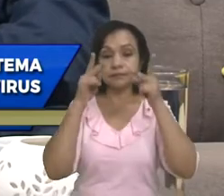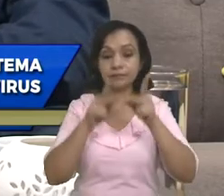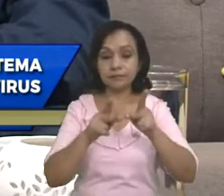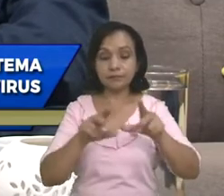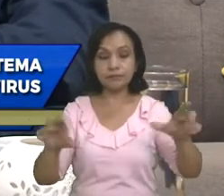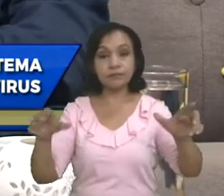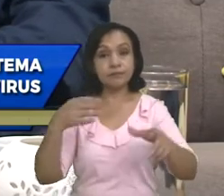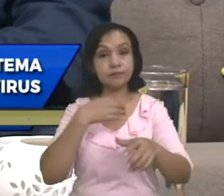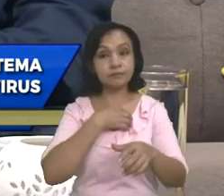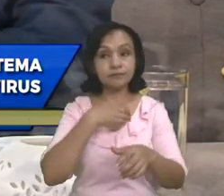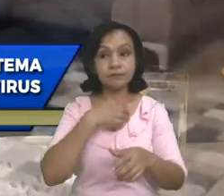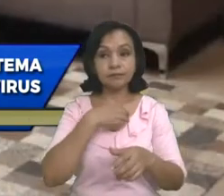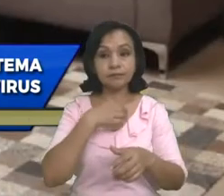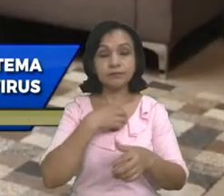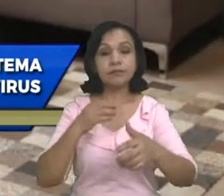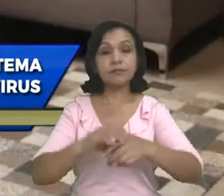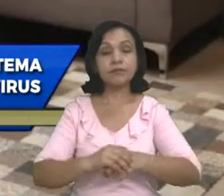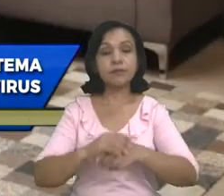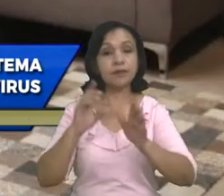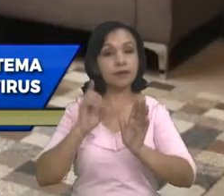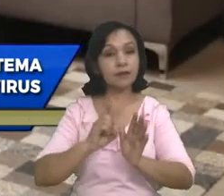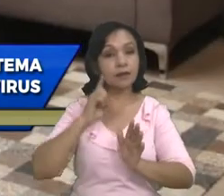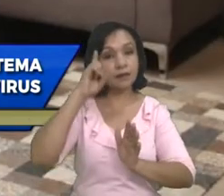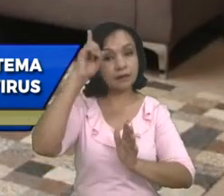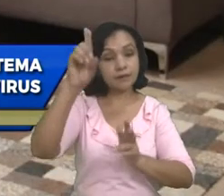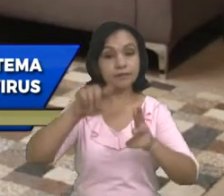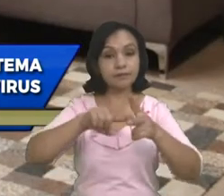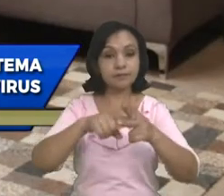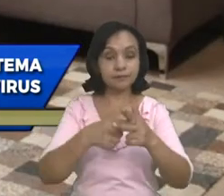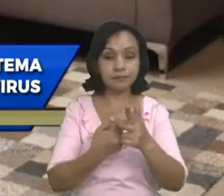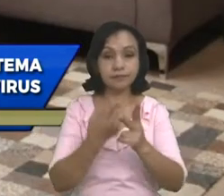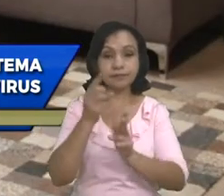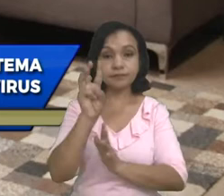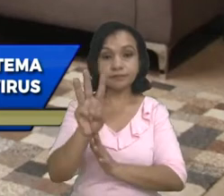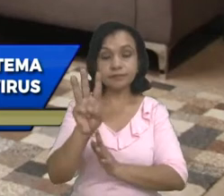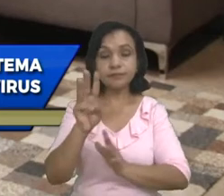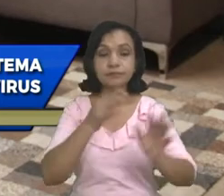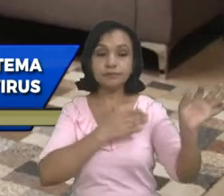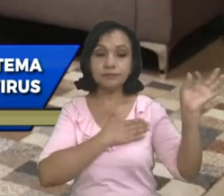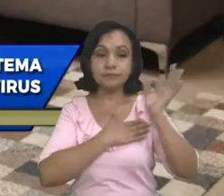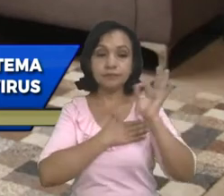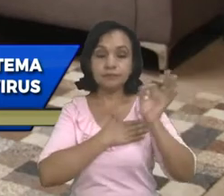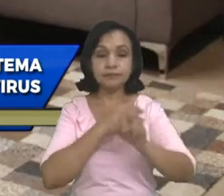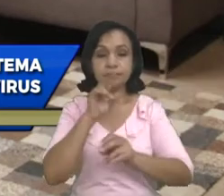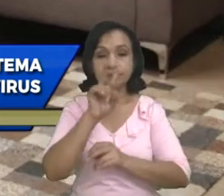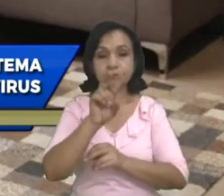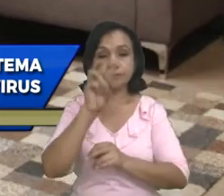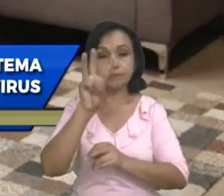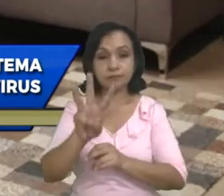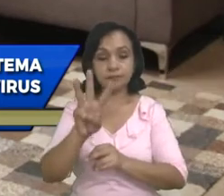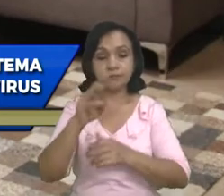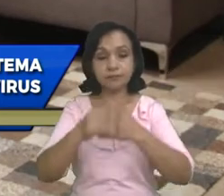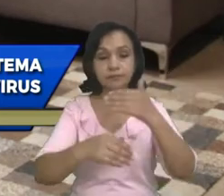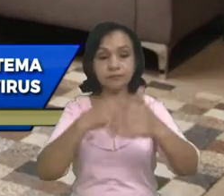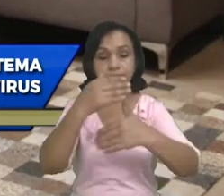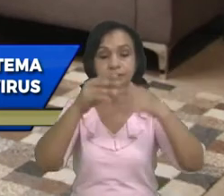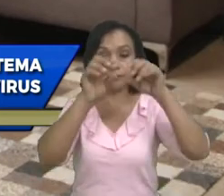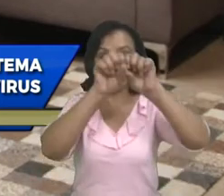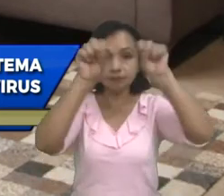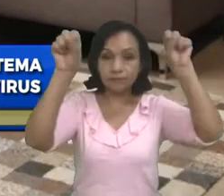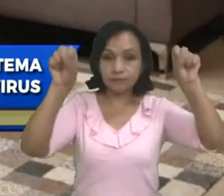y desarrollamos iniciamos a partir del 3 de febrero hasta el 23 de febrero se desarrolló un proceso de capacitación